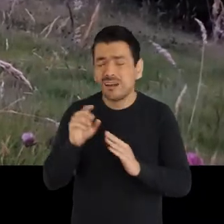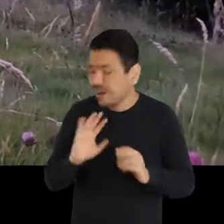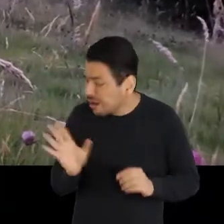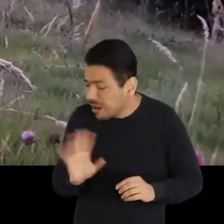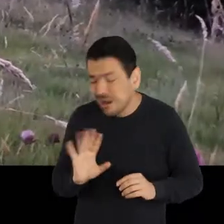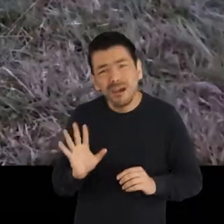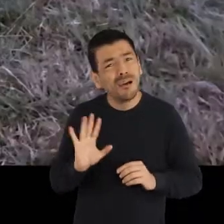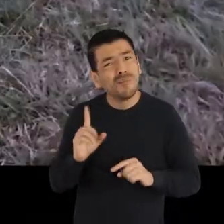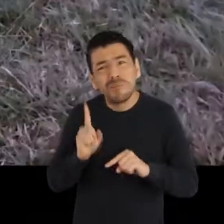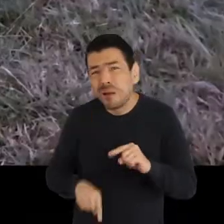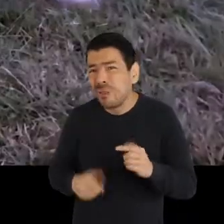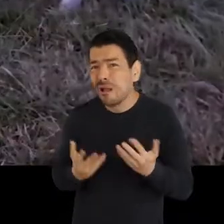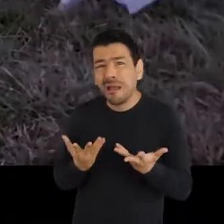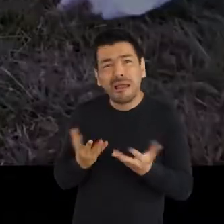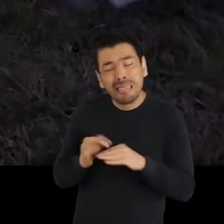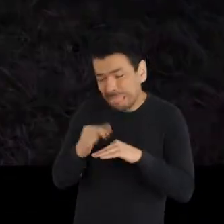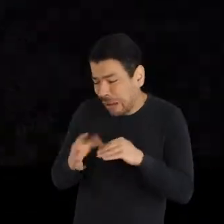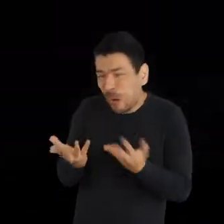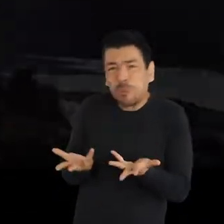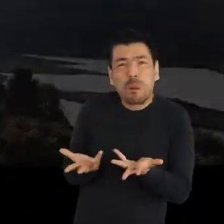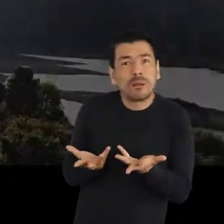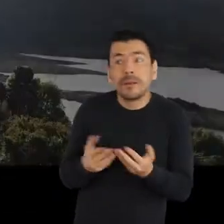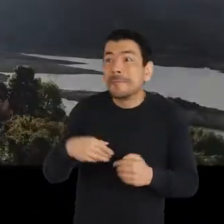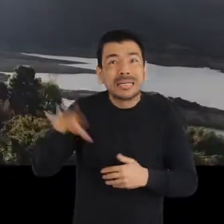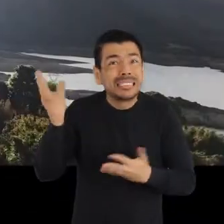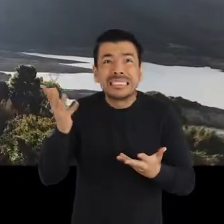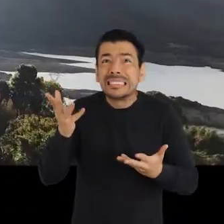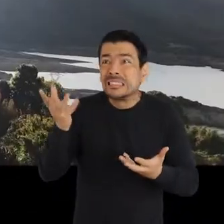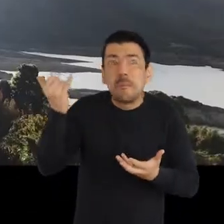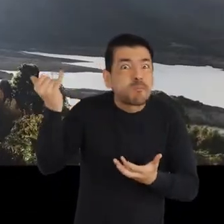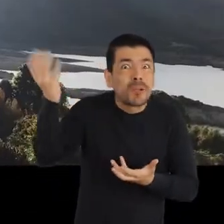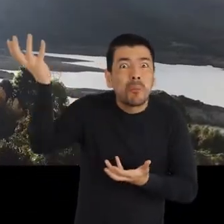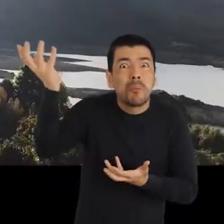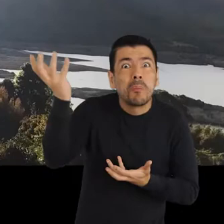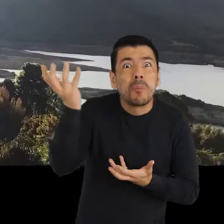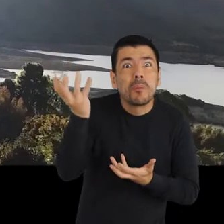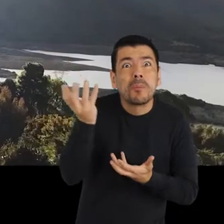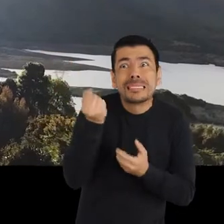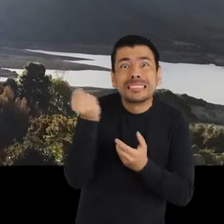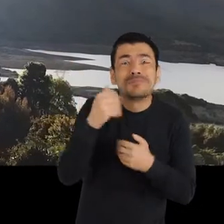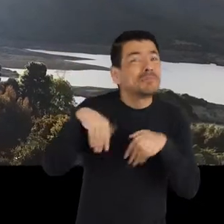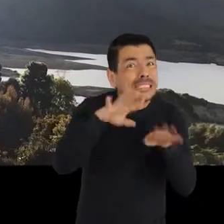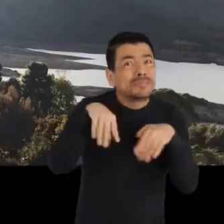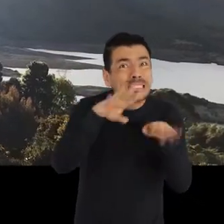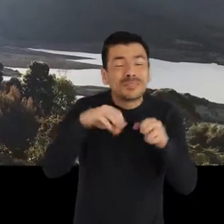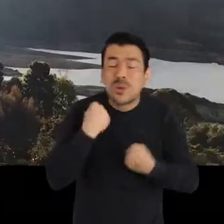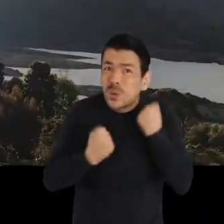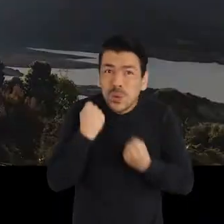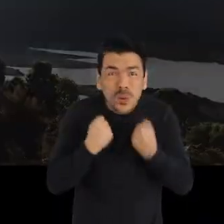Martina! Las tropas se acercan. ¡Corre, Martina!